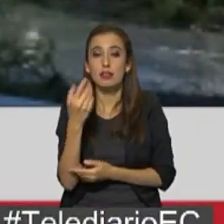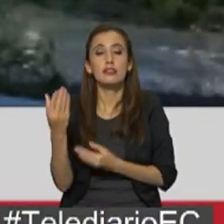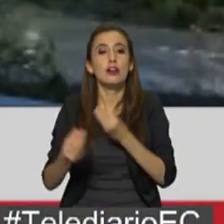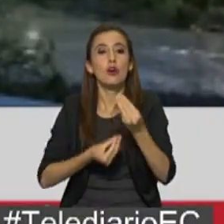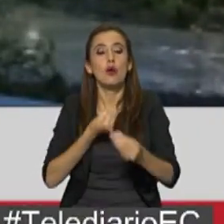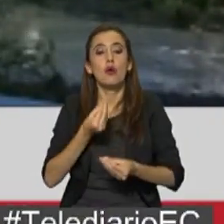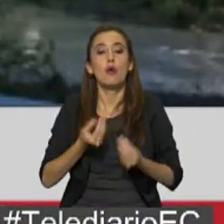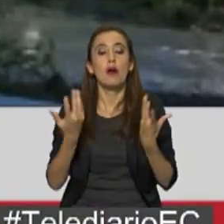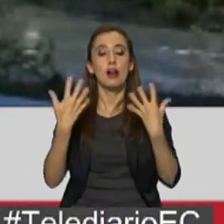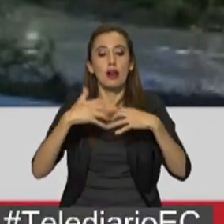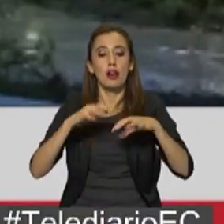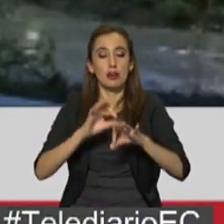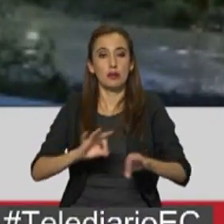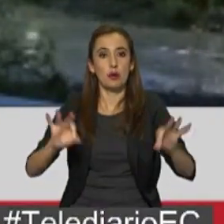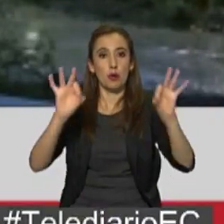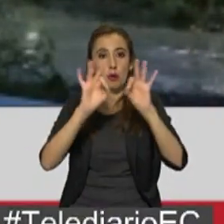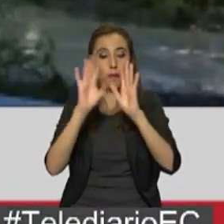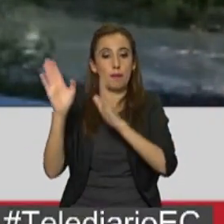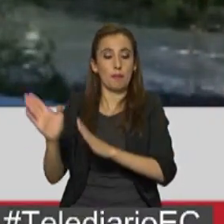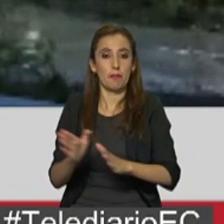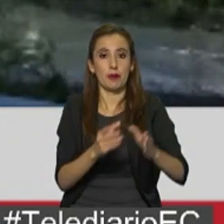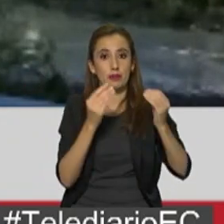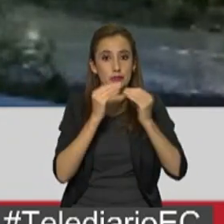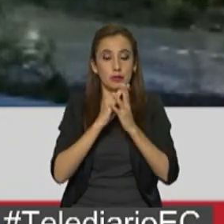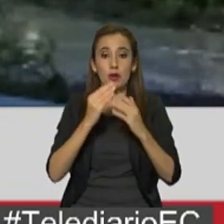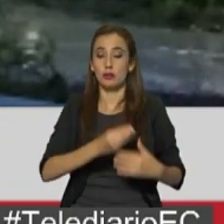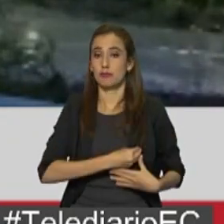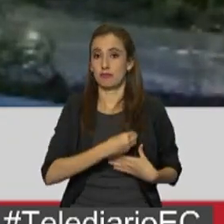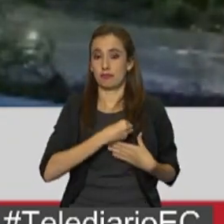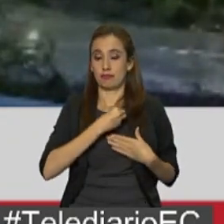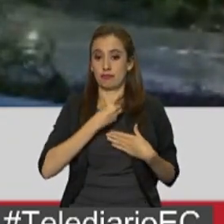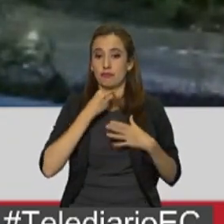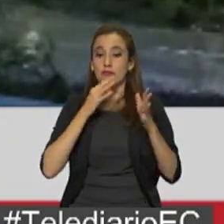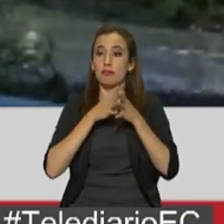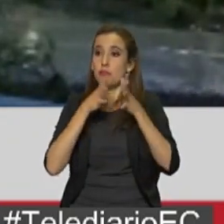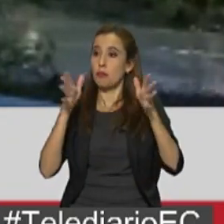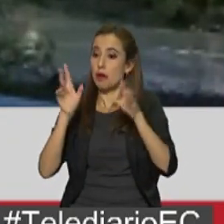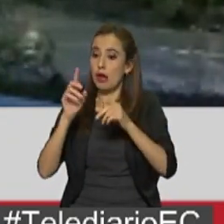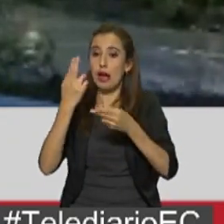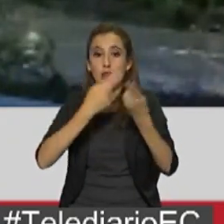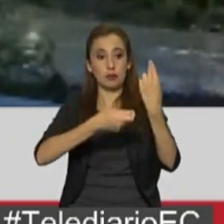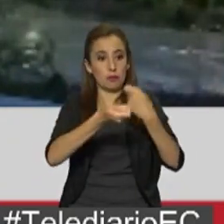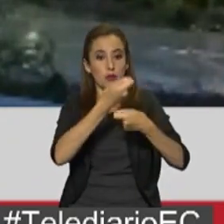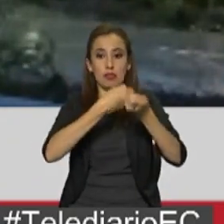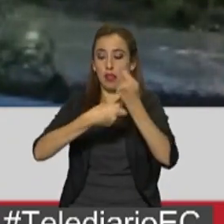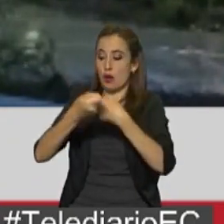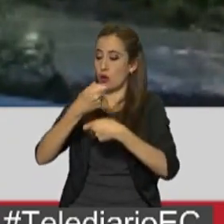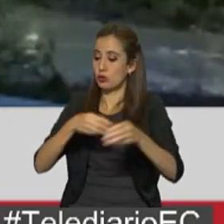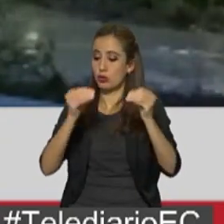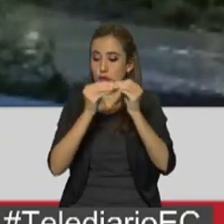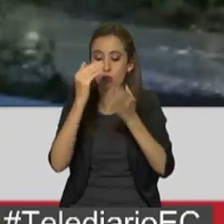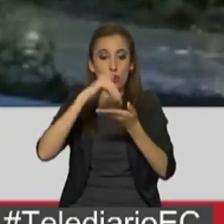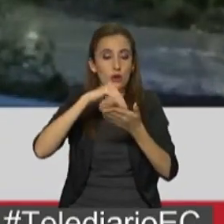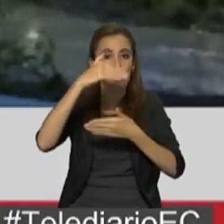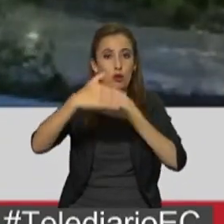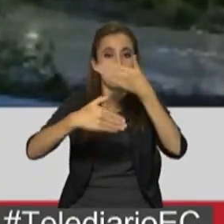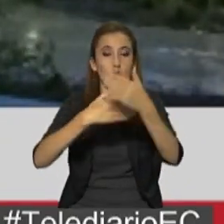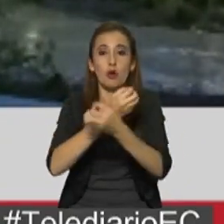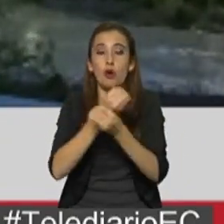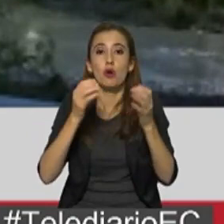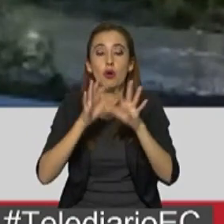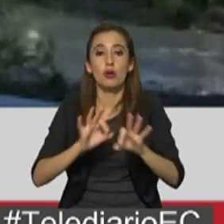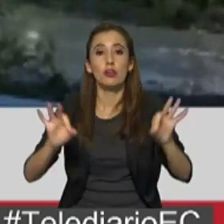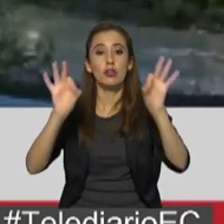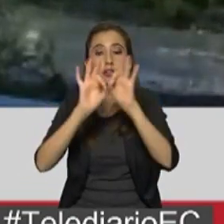extraordinario de una mayor propagación del nuevo corona virus si se reabren los negocios y se provoca una sensación de normalidad a partir